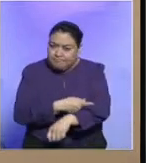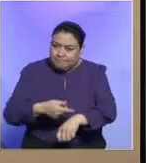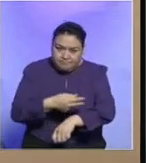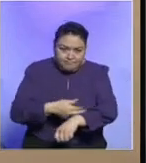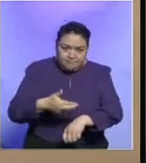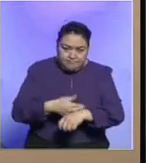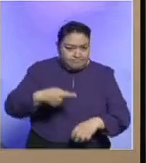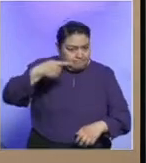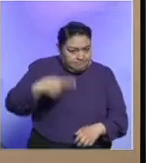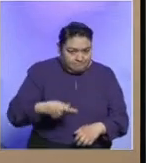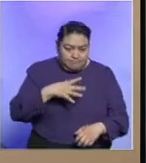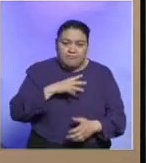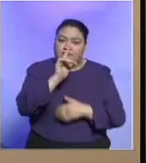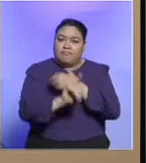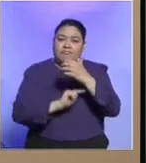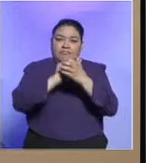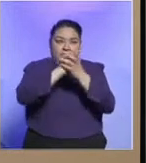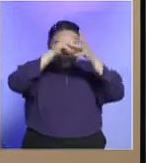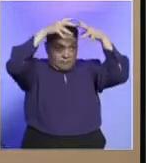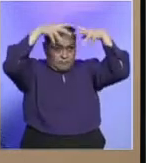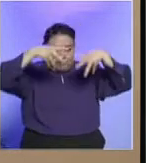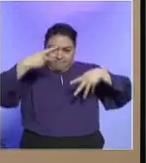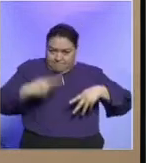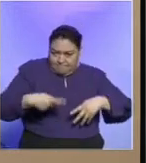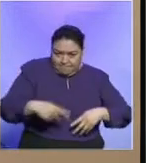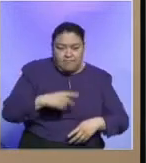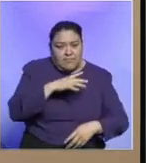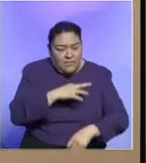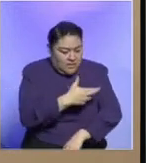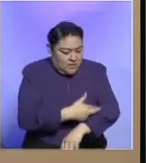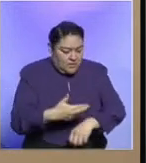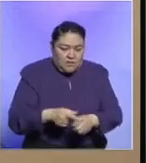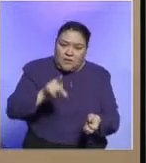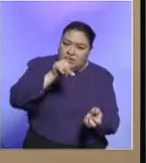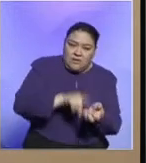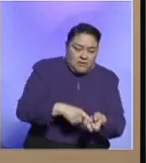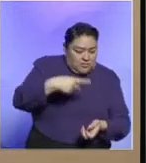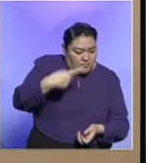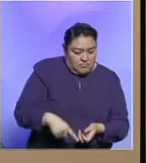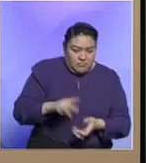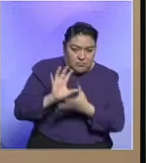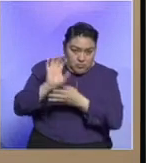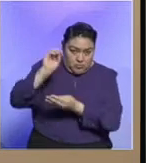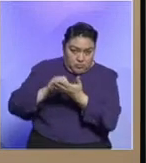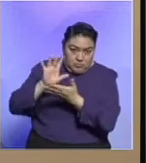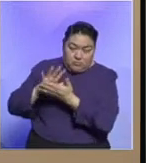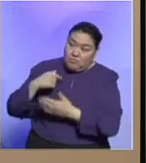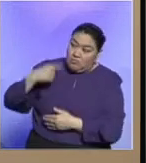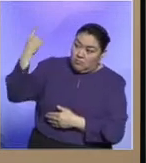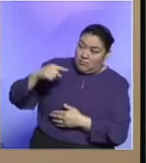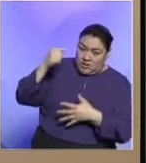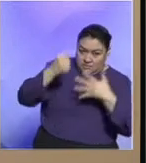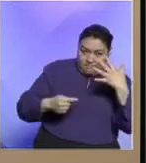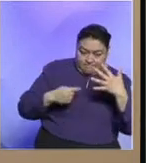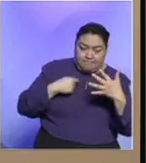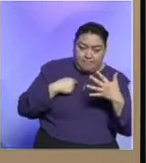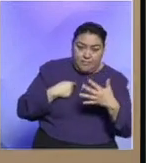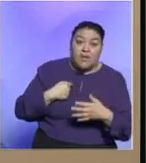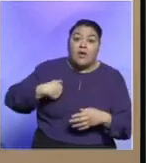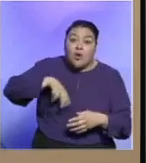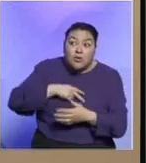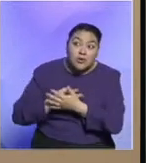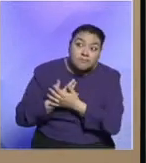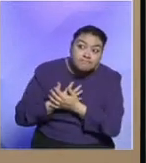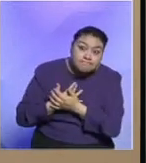nuestra propia jurisprudencia y nuestros propios mandatos constitucionales y legales. Al suspender o